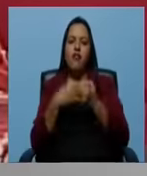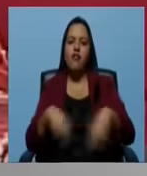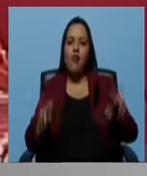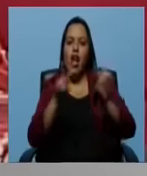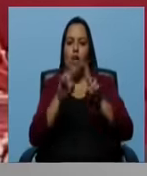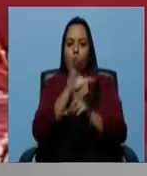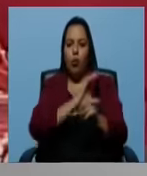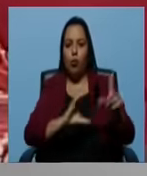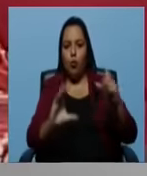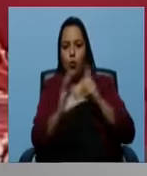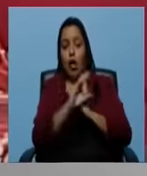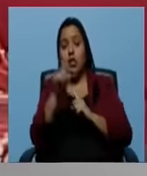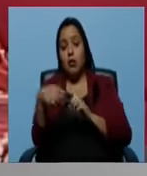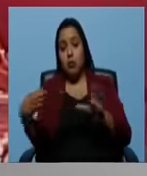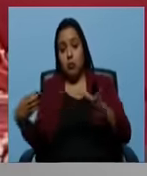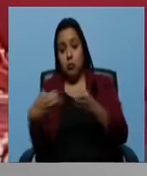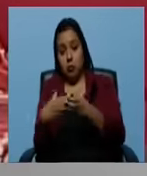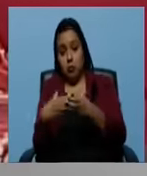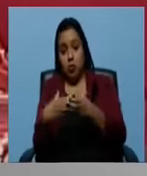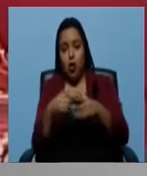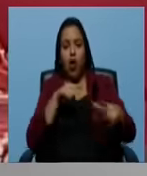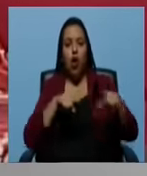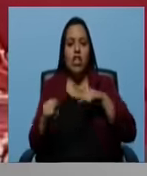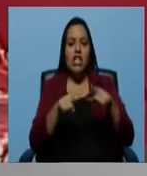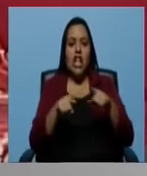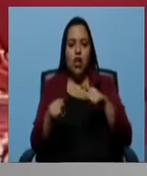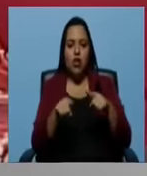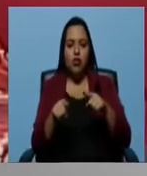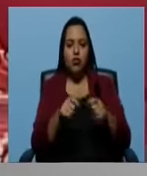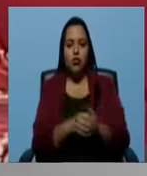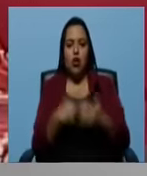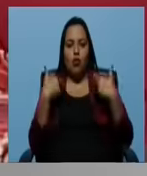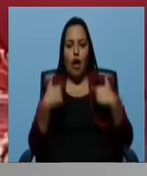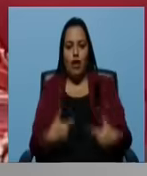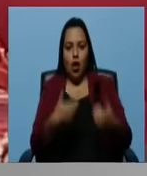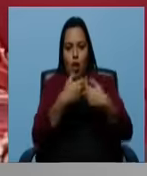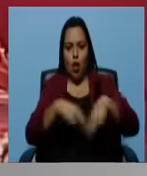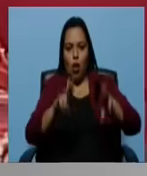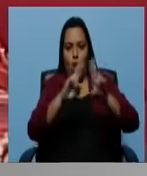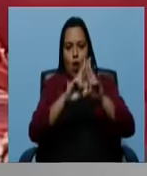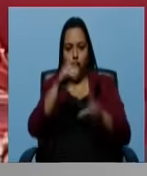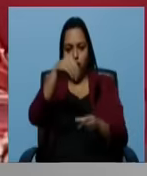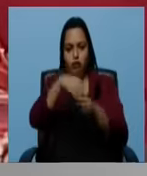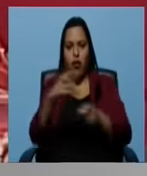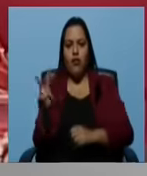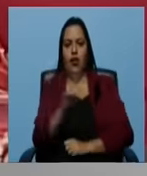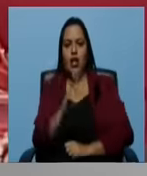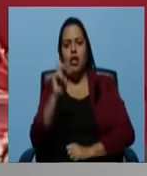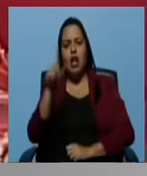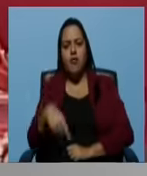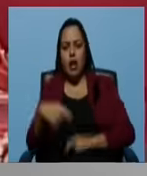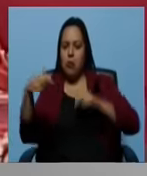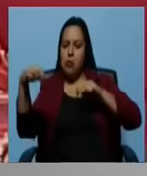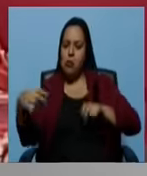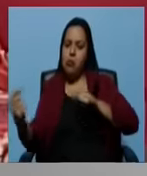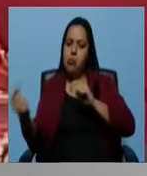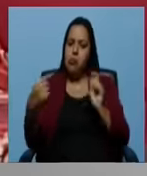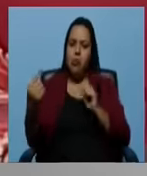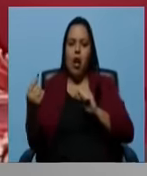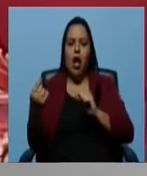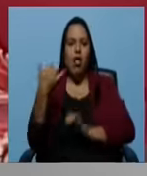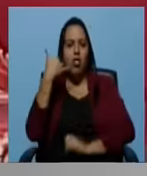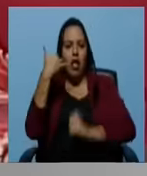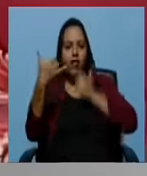con él una reunión con el coordinador residente humanitario de la ONU en Venezuela, y una conversación vía telefónica